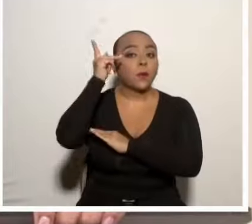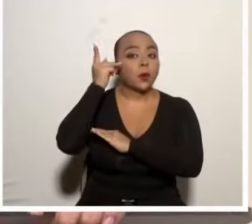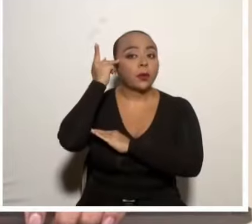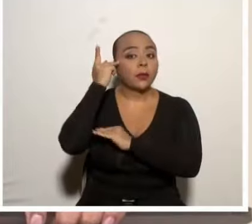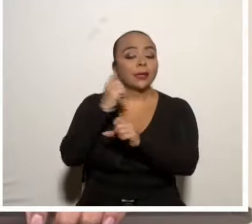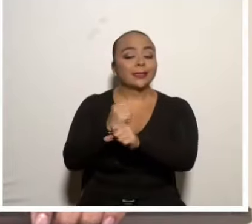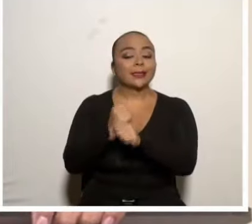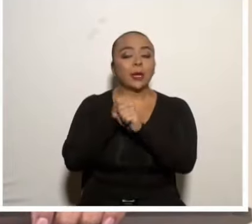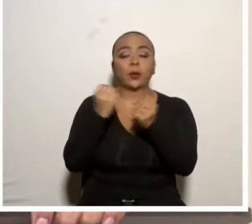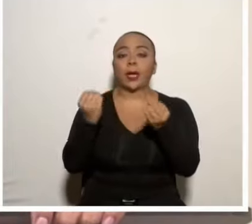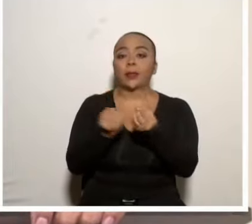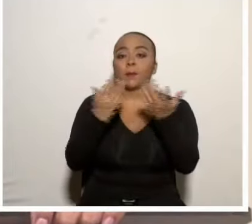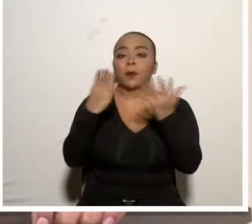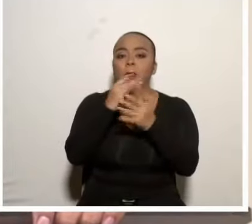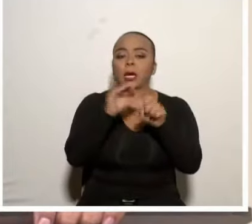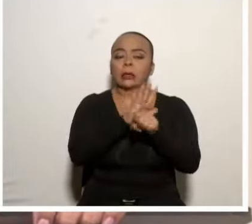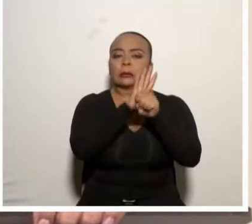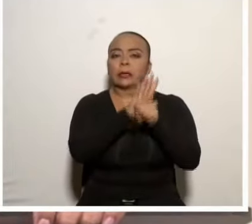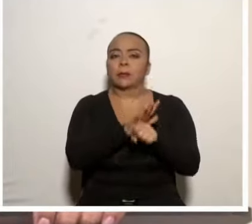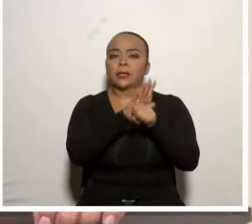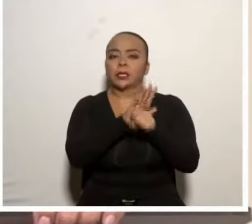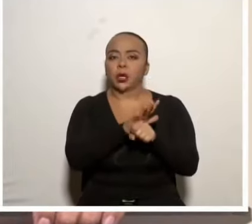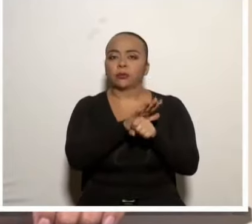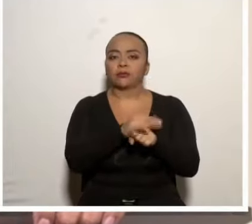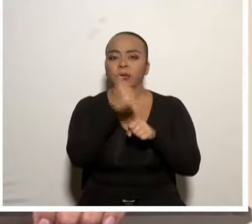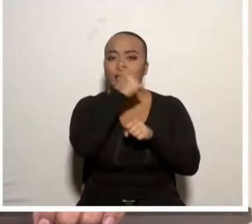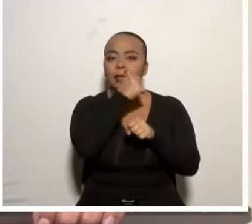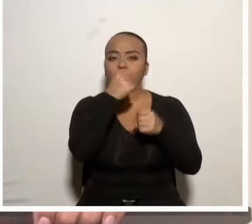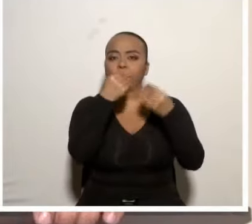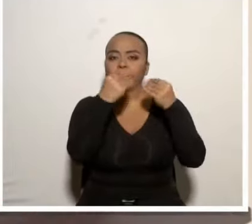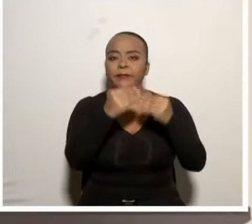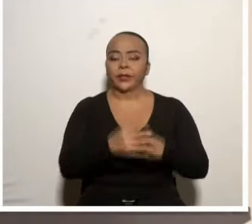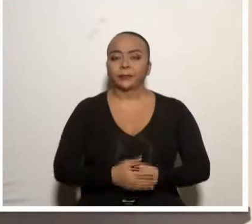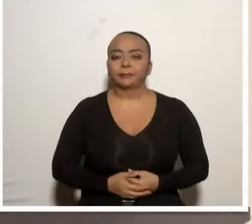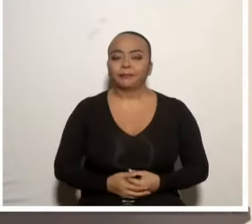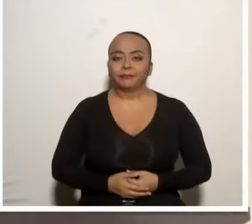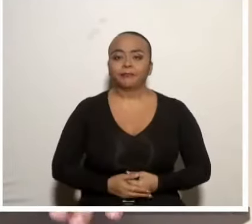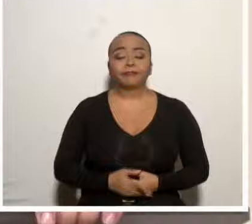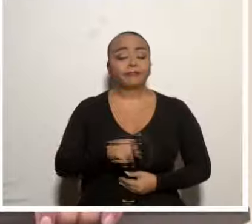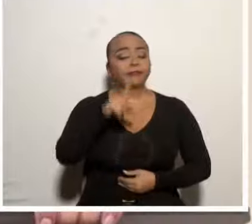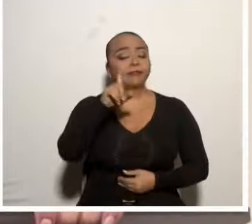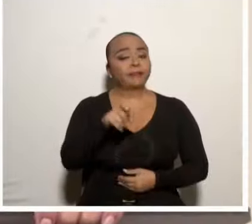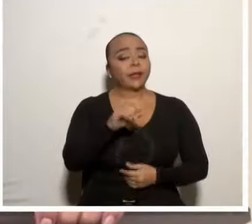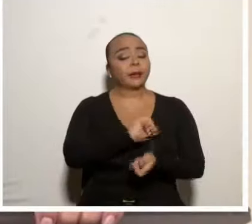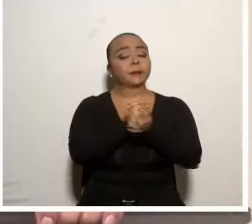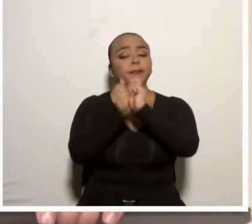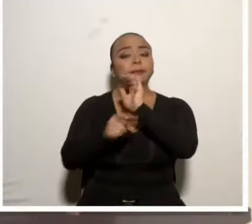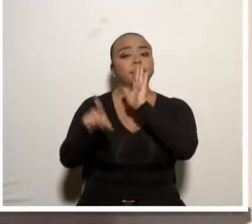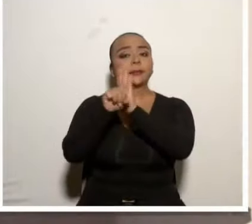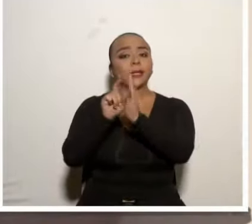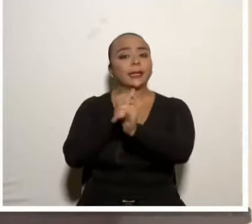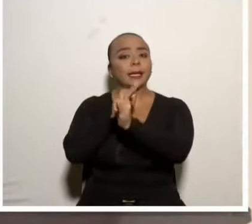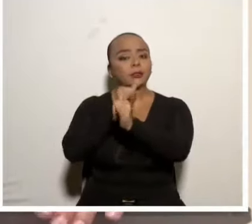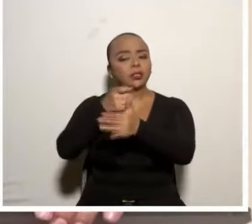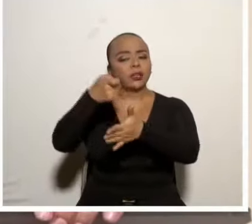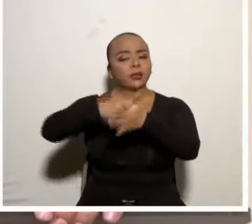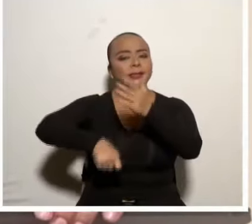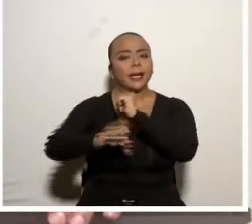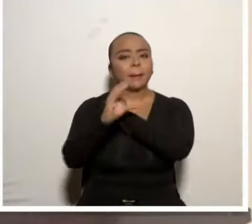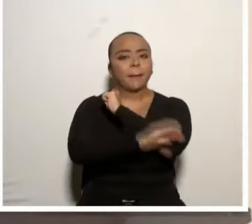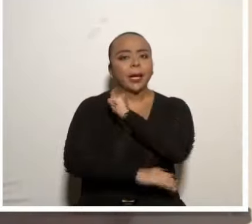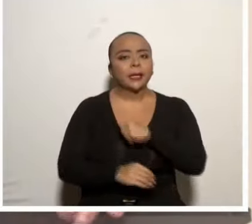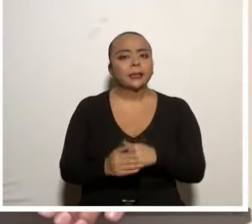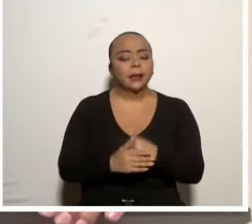de seguridad pública y represión del crimen y el narcotráfico. Tenemos que legitimar la denuncia, endurecer las